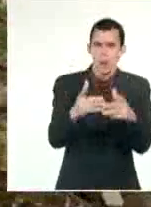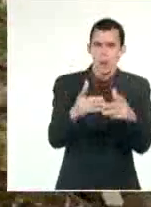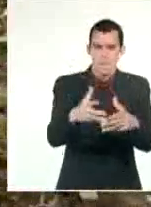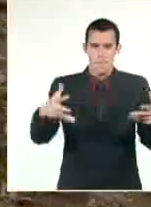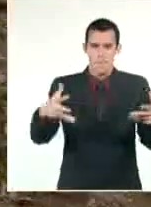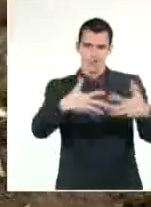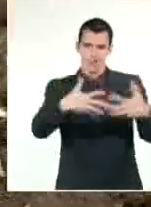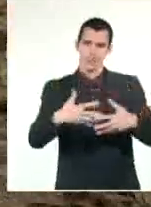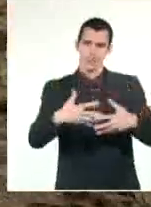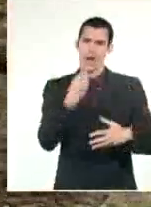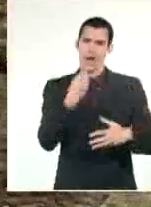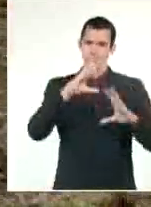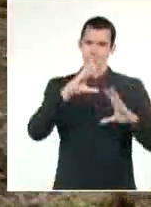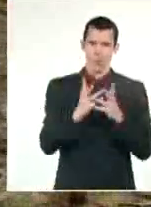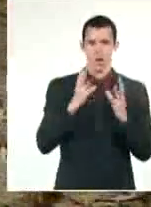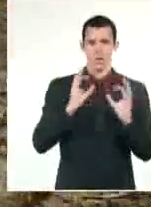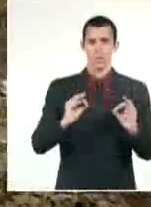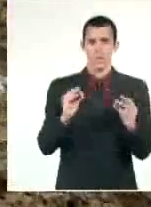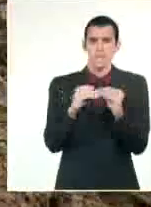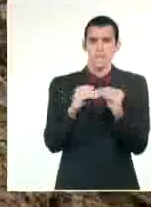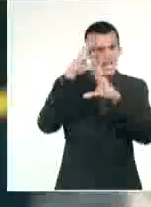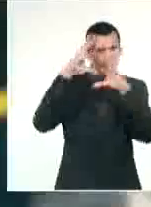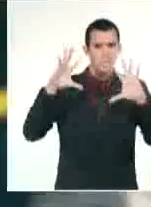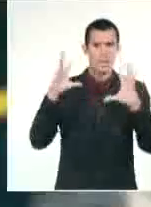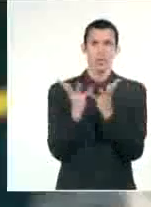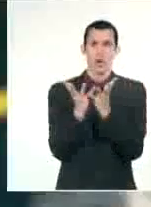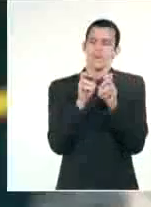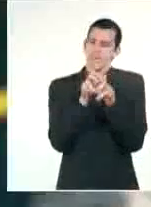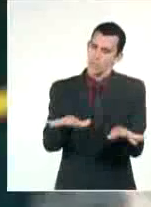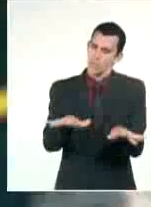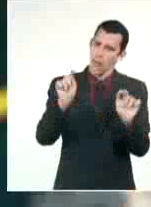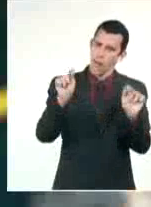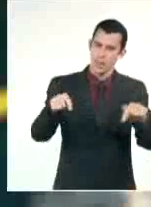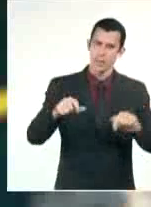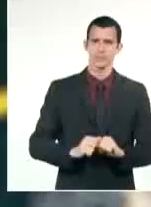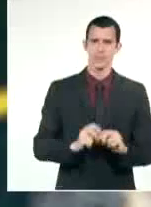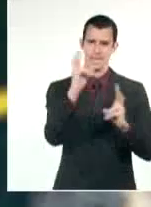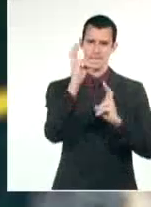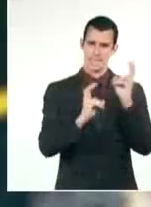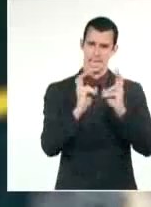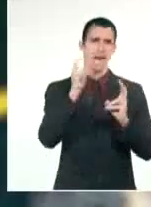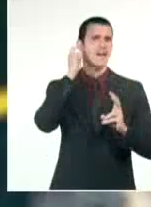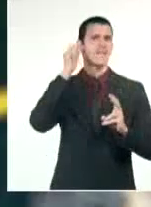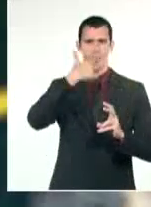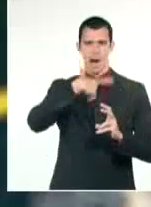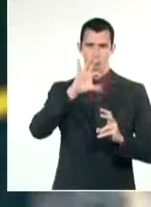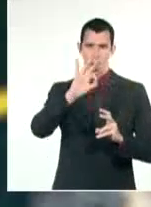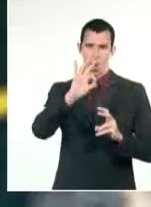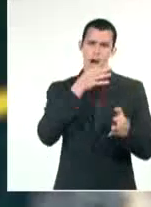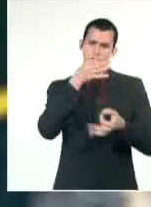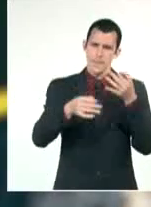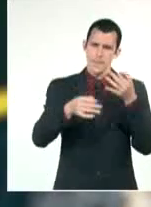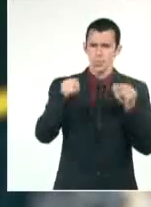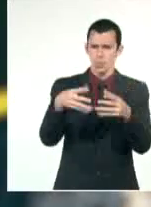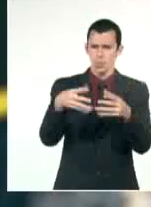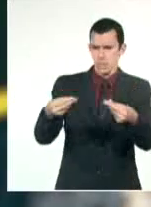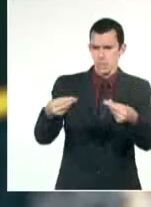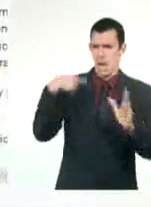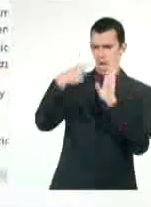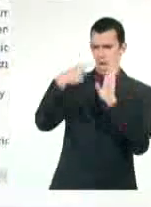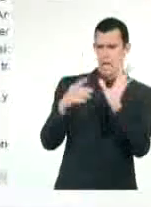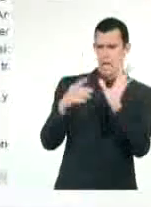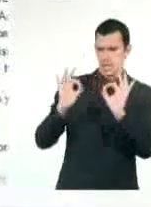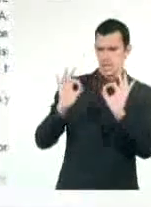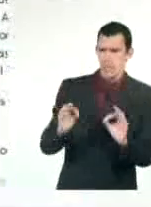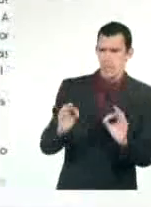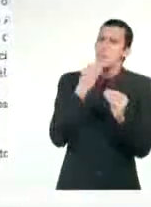con más ciencia. Los talleres ofrecen asesoramiento sobre el uso que cada territorio puede hacer de dicho observatorio para apoyar la